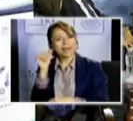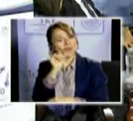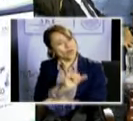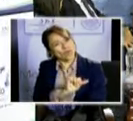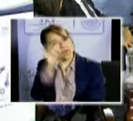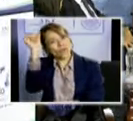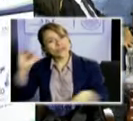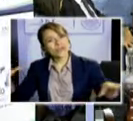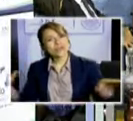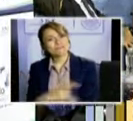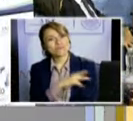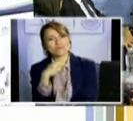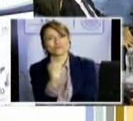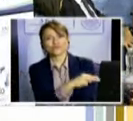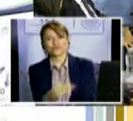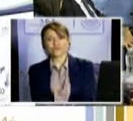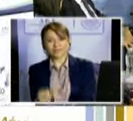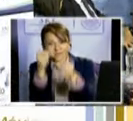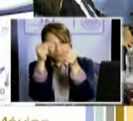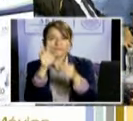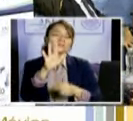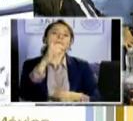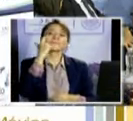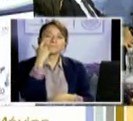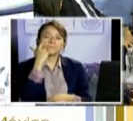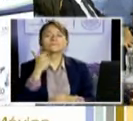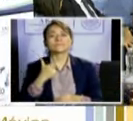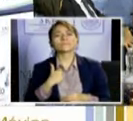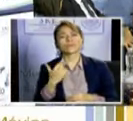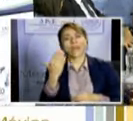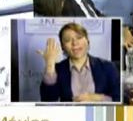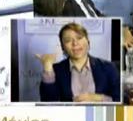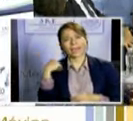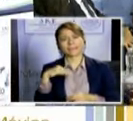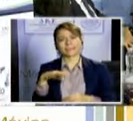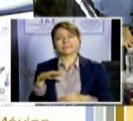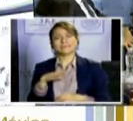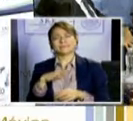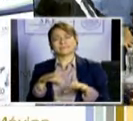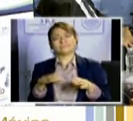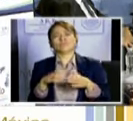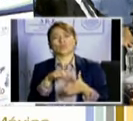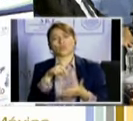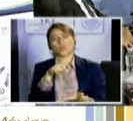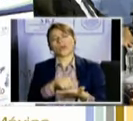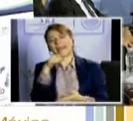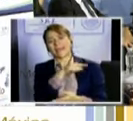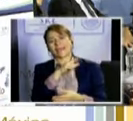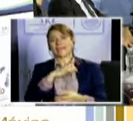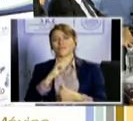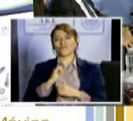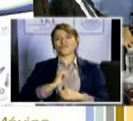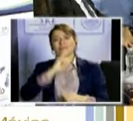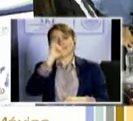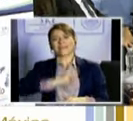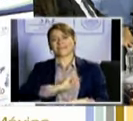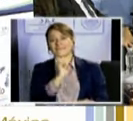legalizamos todos. Yo tenía antes una viñeta en donde estaba un jefe de policía que tenía un